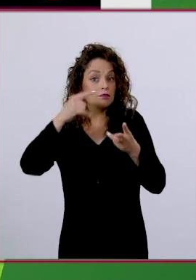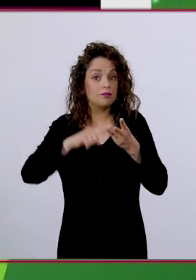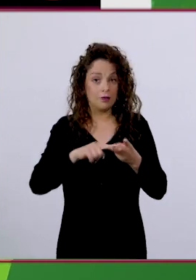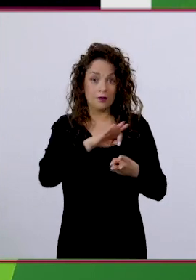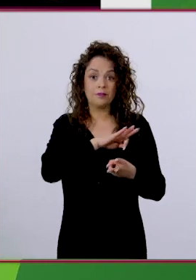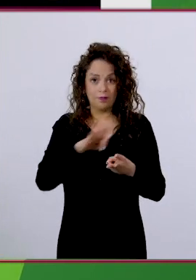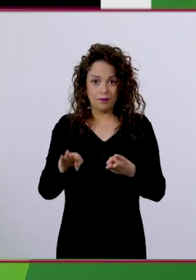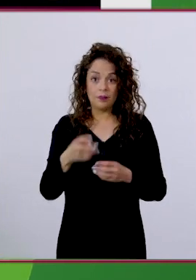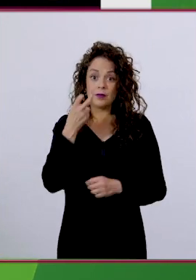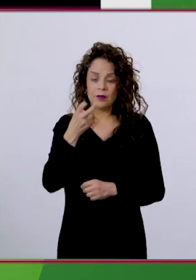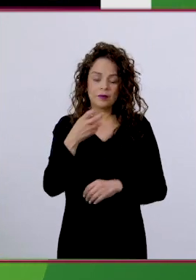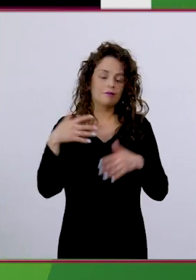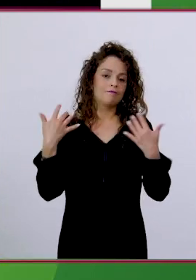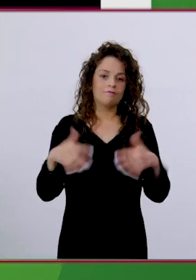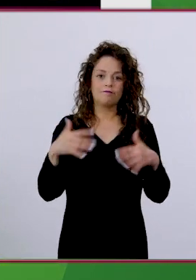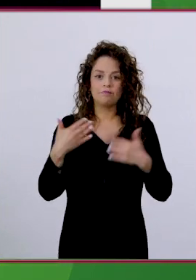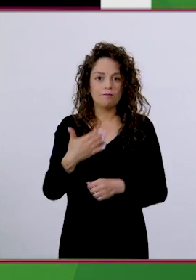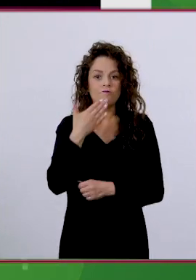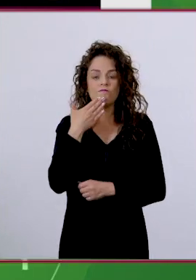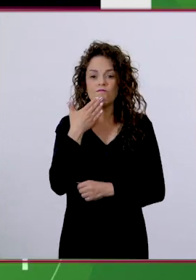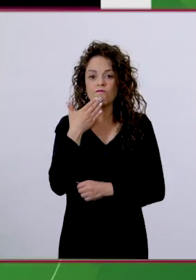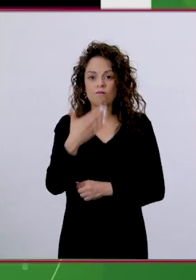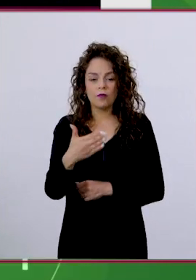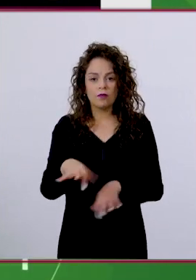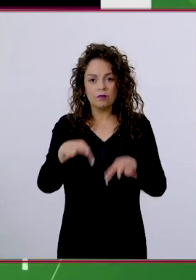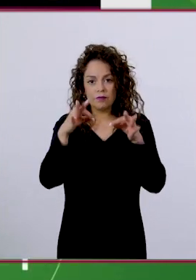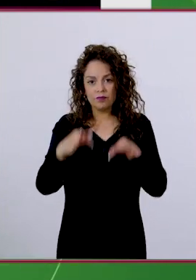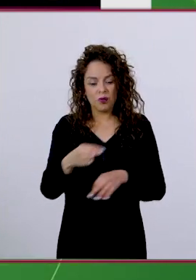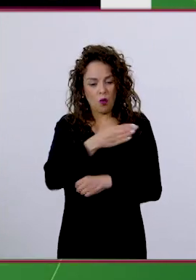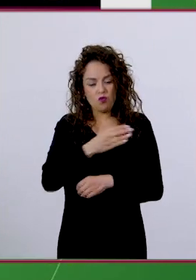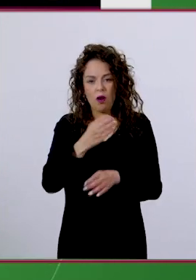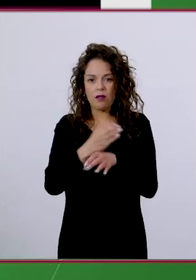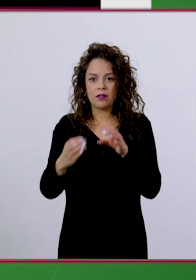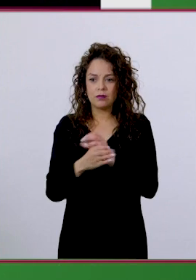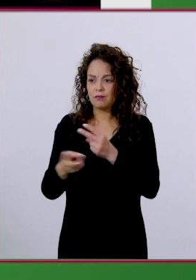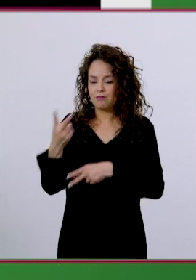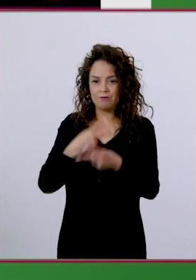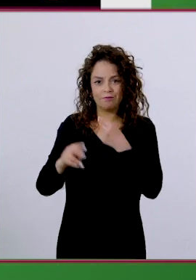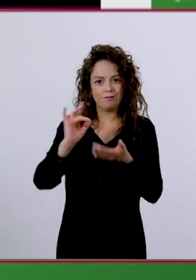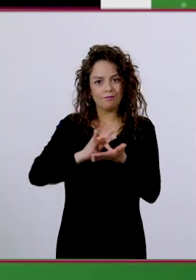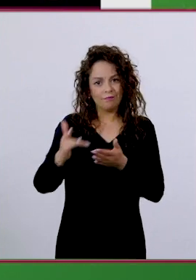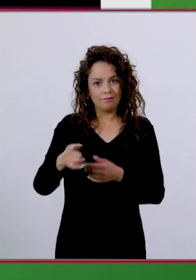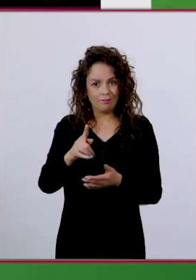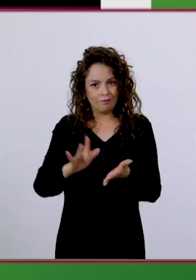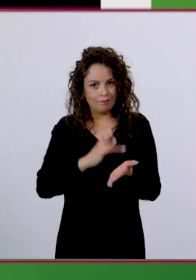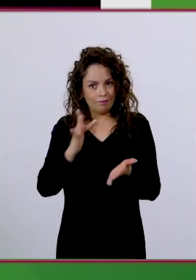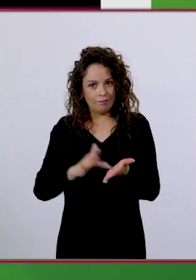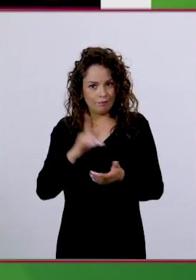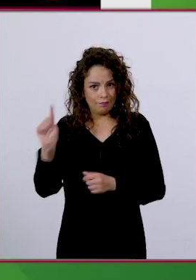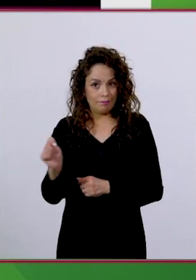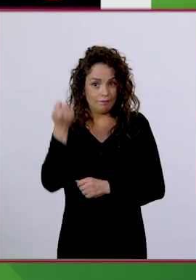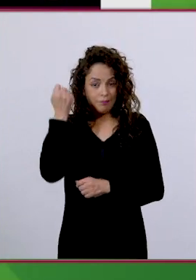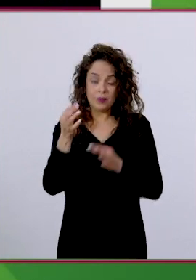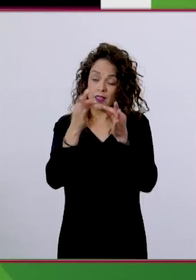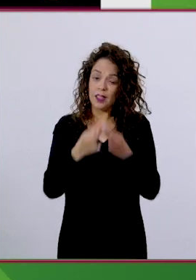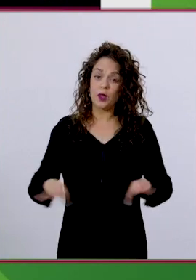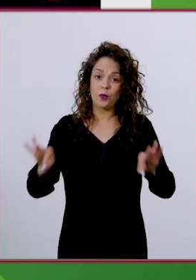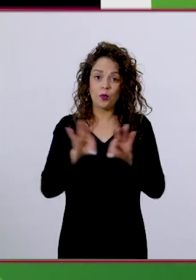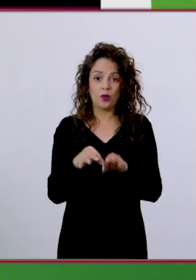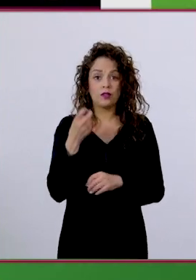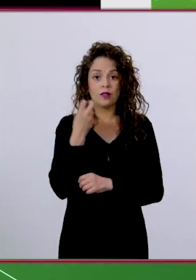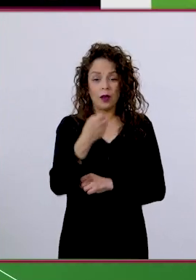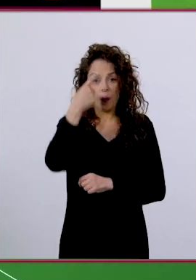pues detonó muchísimas cosas buenas, ¿no? Entonces, digamos que, a grosso modo, esa sería la importancia de las tecnologías en